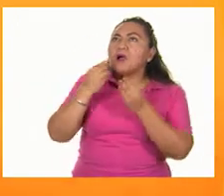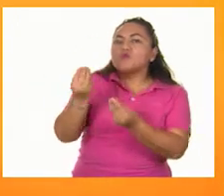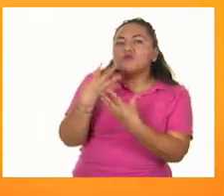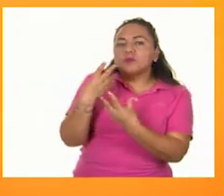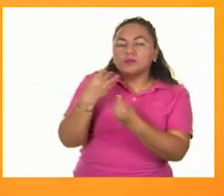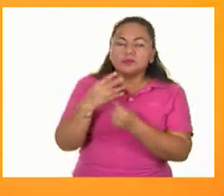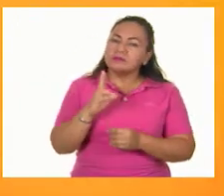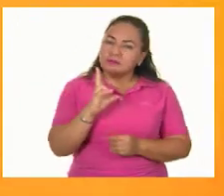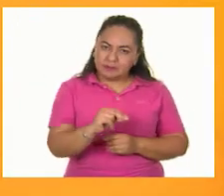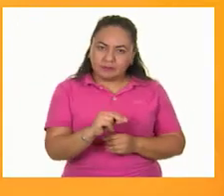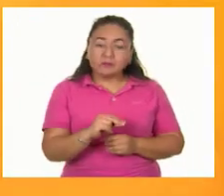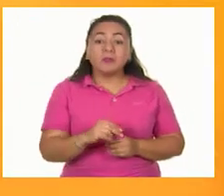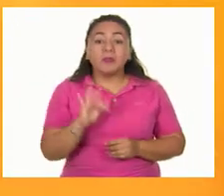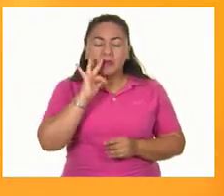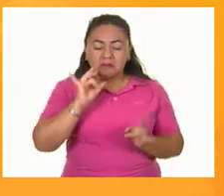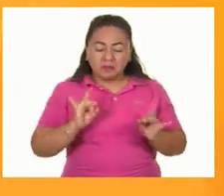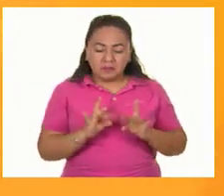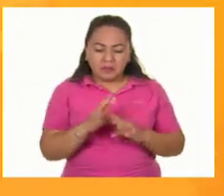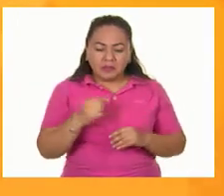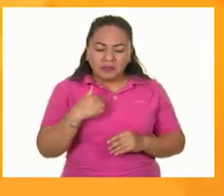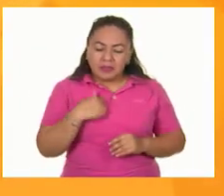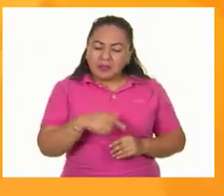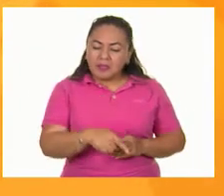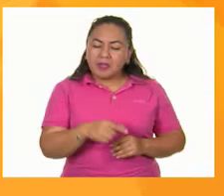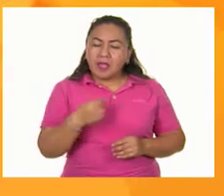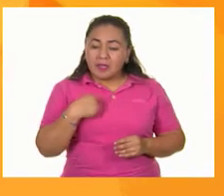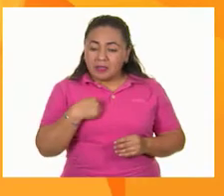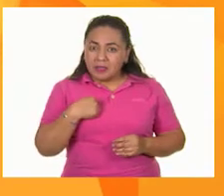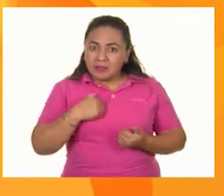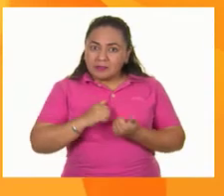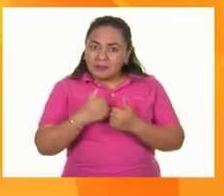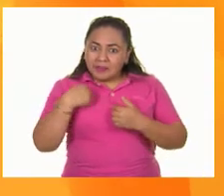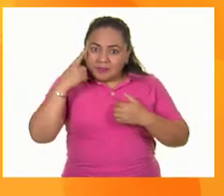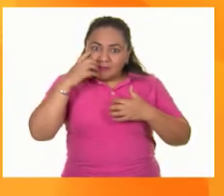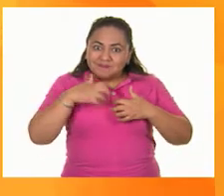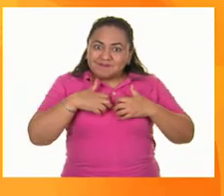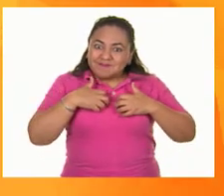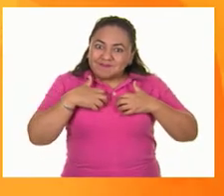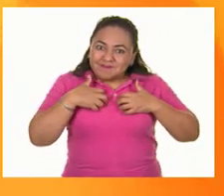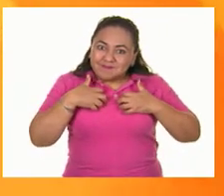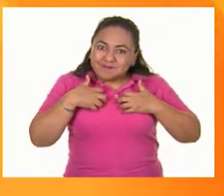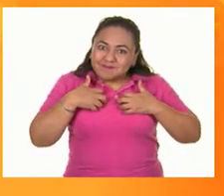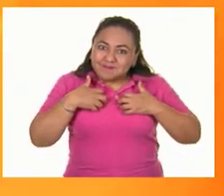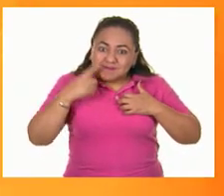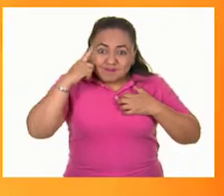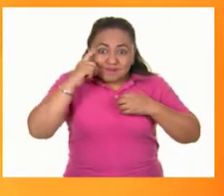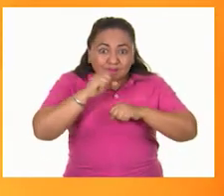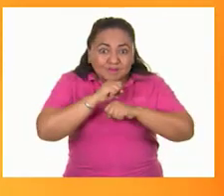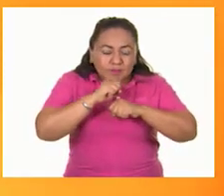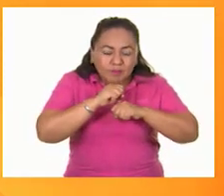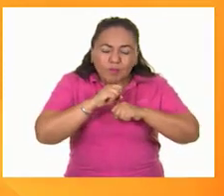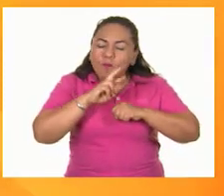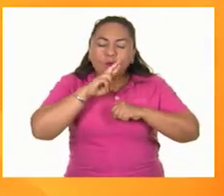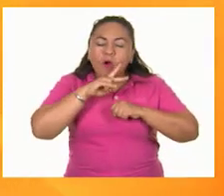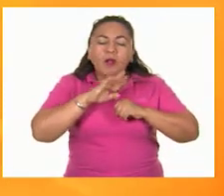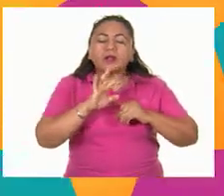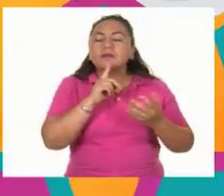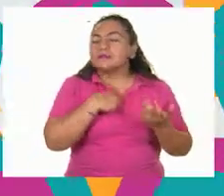punto de perder el control y la niña o el niño está seguro, dile que lo dejarás por un momento y regresarás pronto para ver cómo